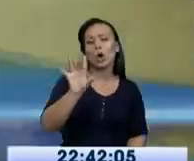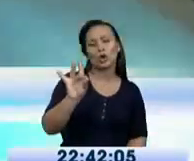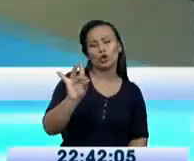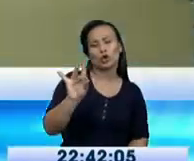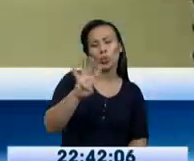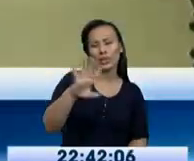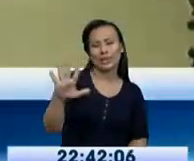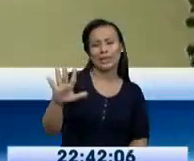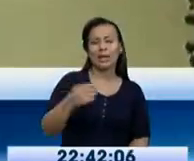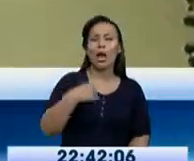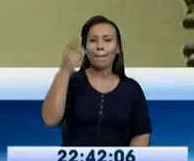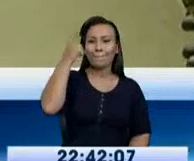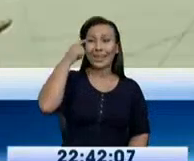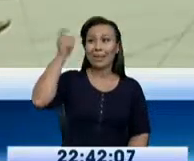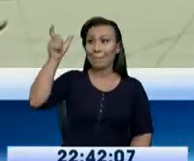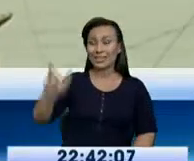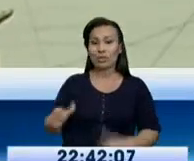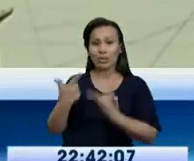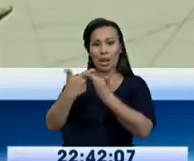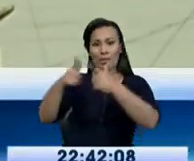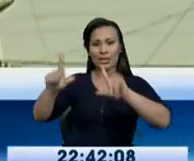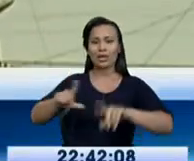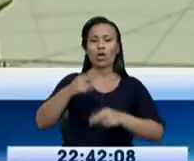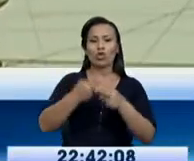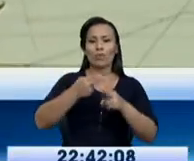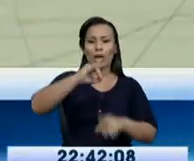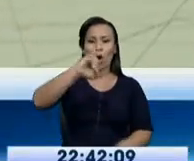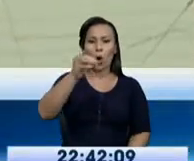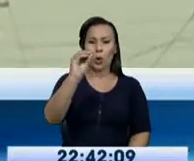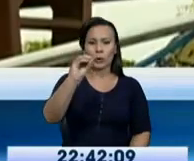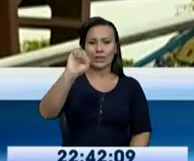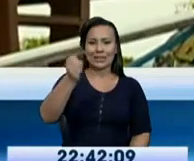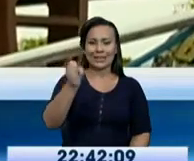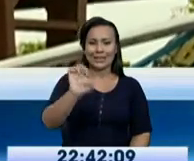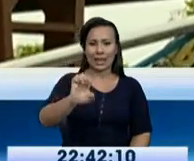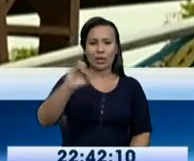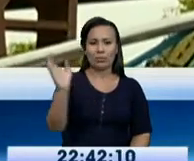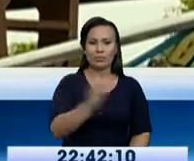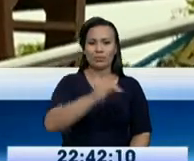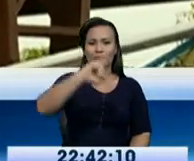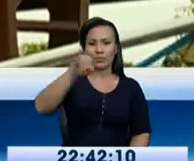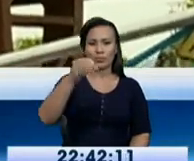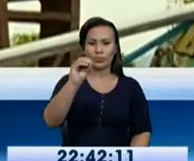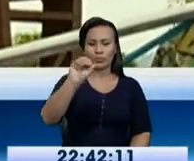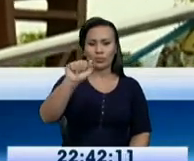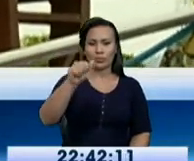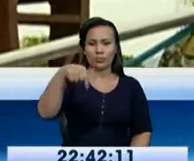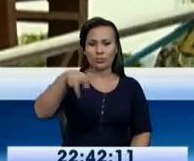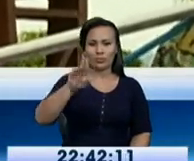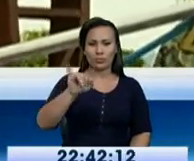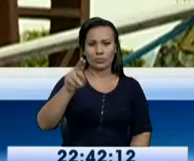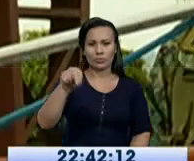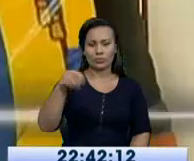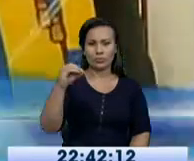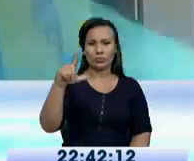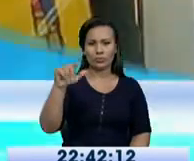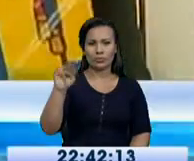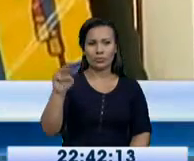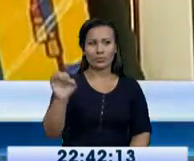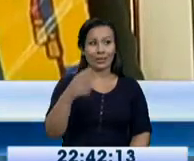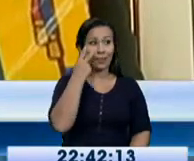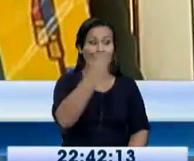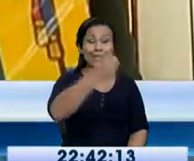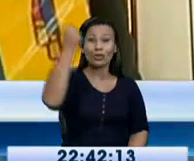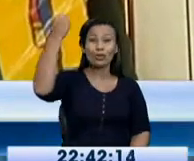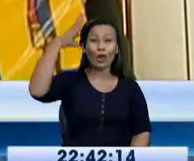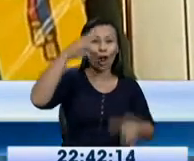del poeta y precursor libertario, José Joaquín de Olmedo. En la parte superior, el sol con aquellas porciones